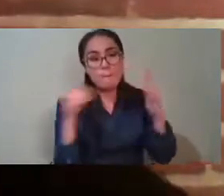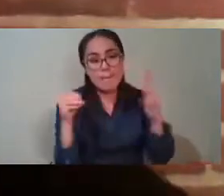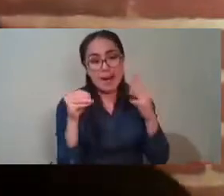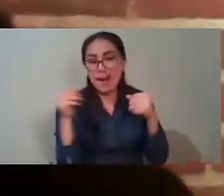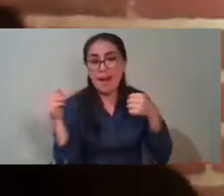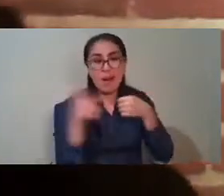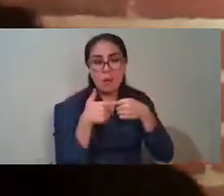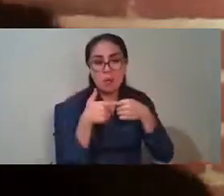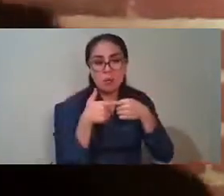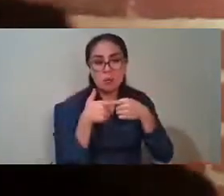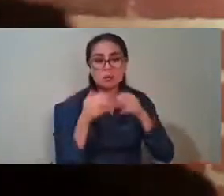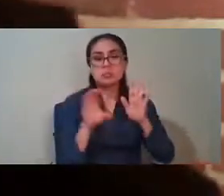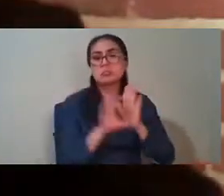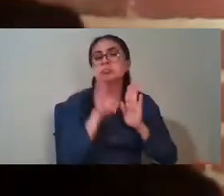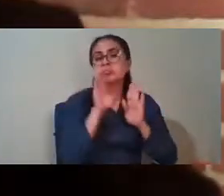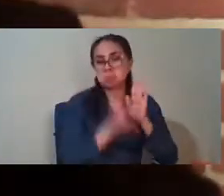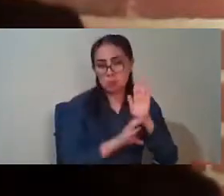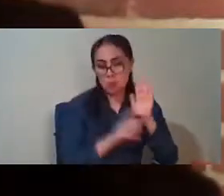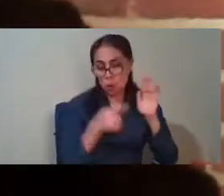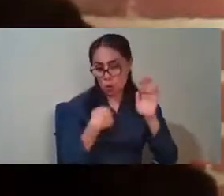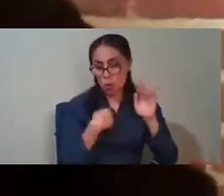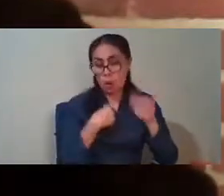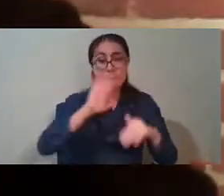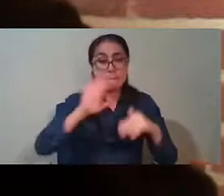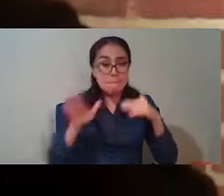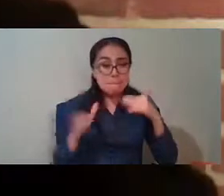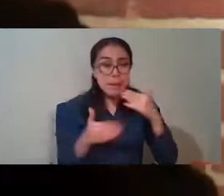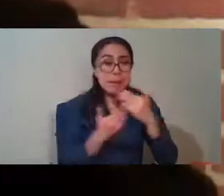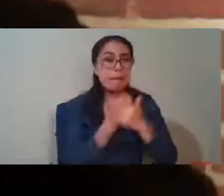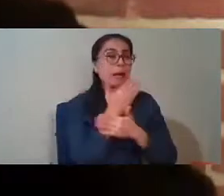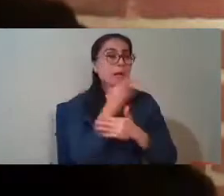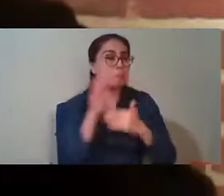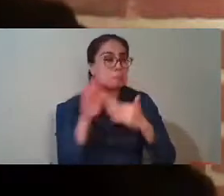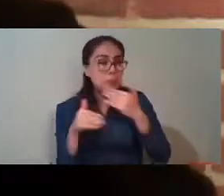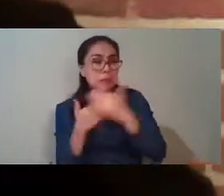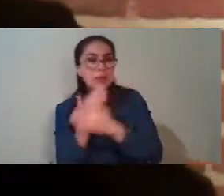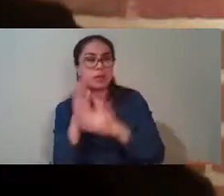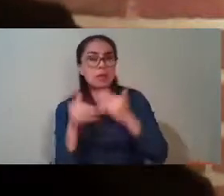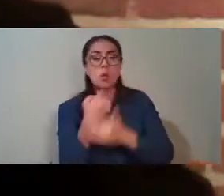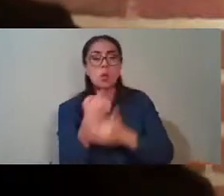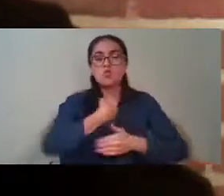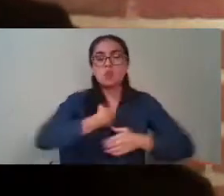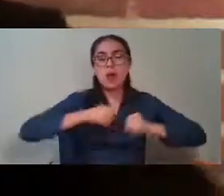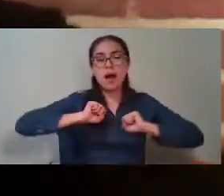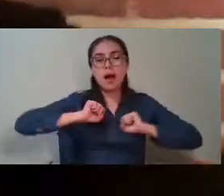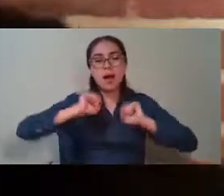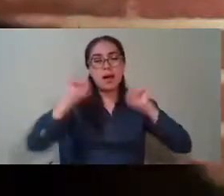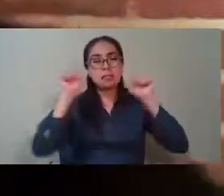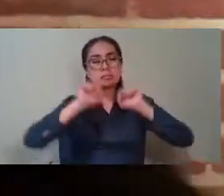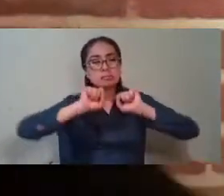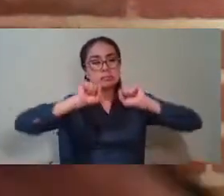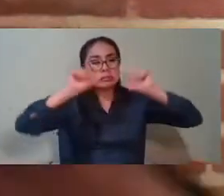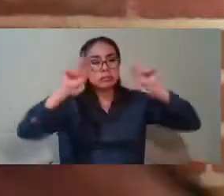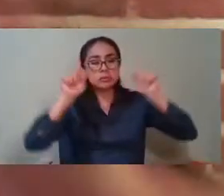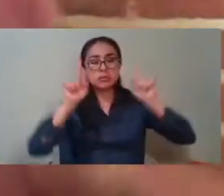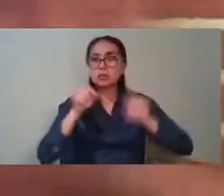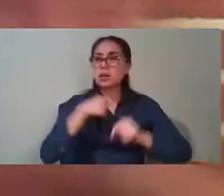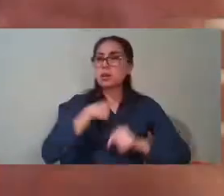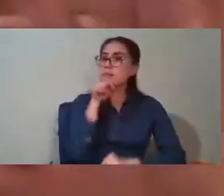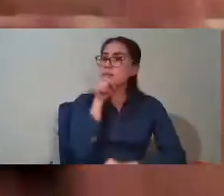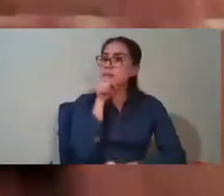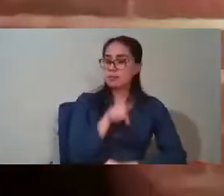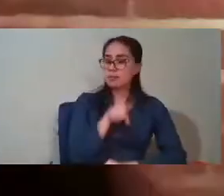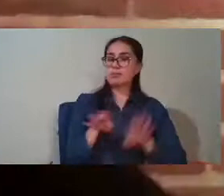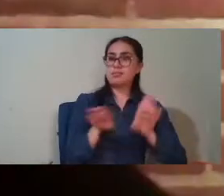Yo tengo un ejemplo todas las mañanas que me tiene obsesionado y me levanto y vuelvo a perturbarme. Se los